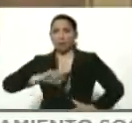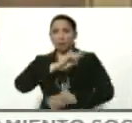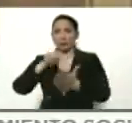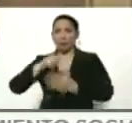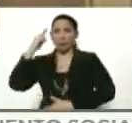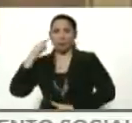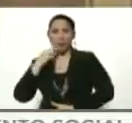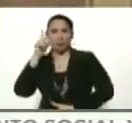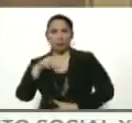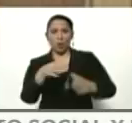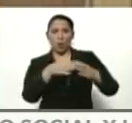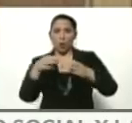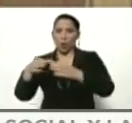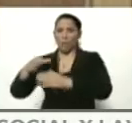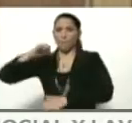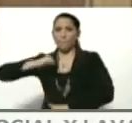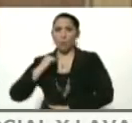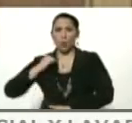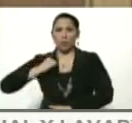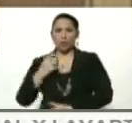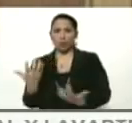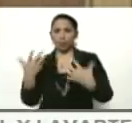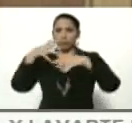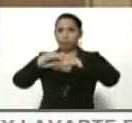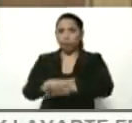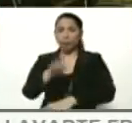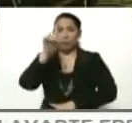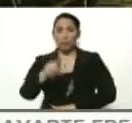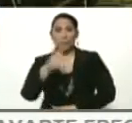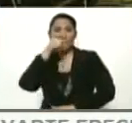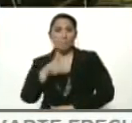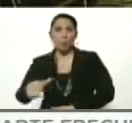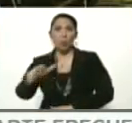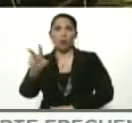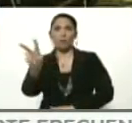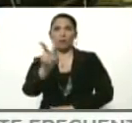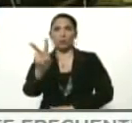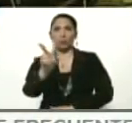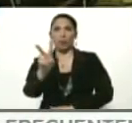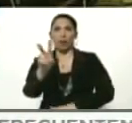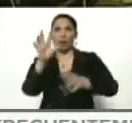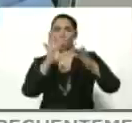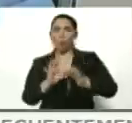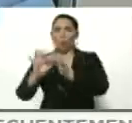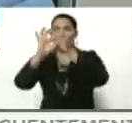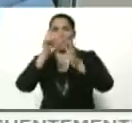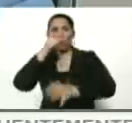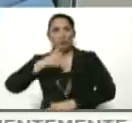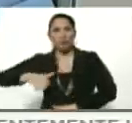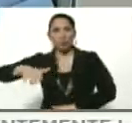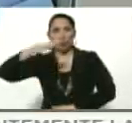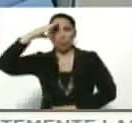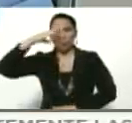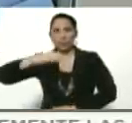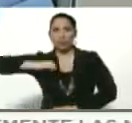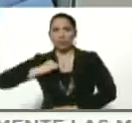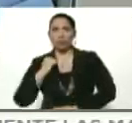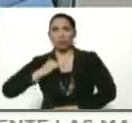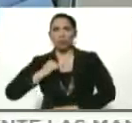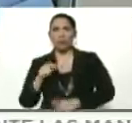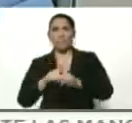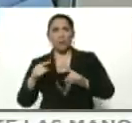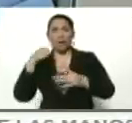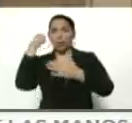nuestros organismos policiales, al igual que con el pueblo venezolano, la unión cívico-militar policial para